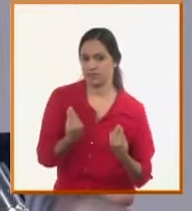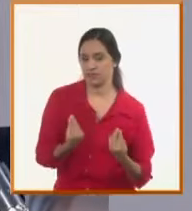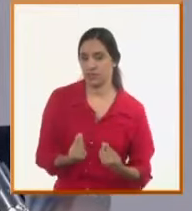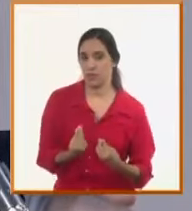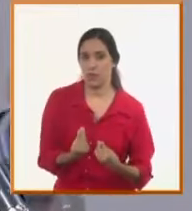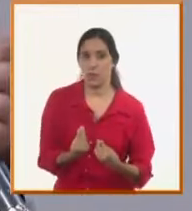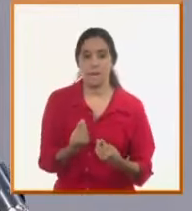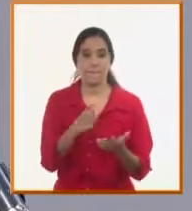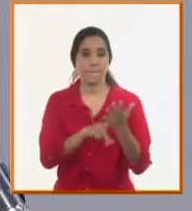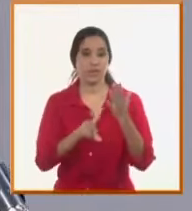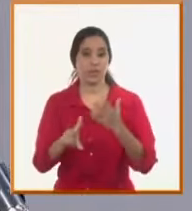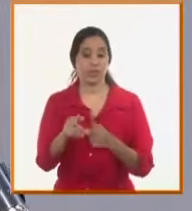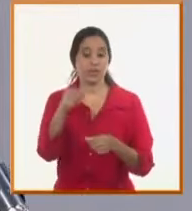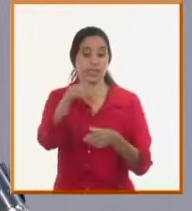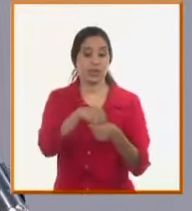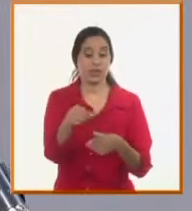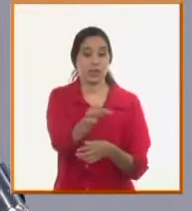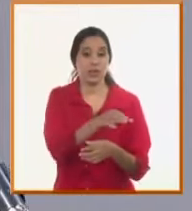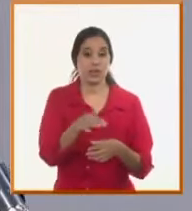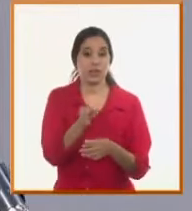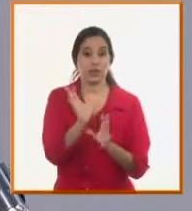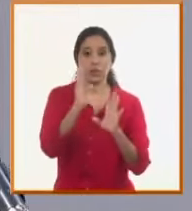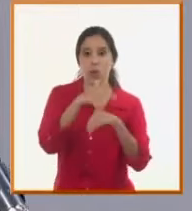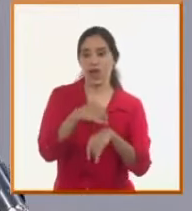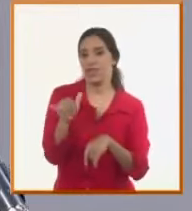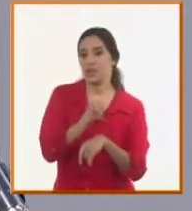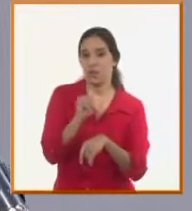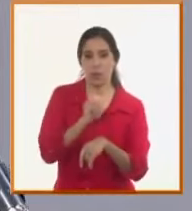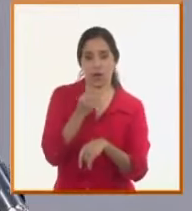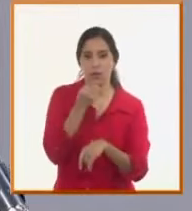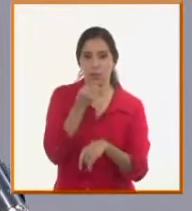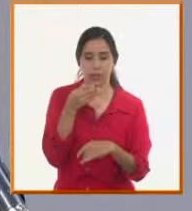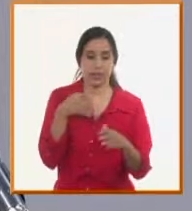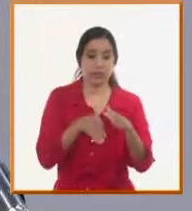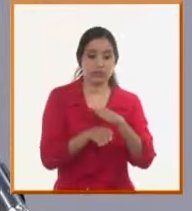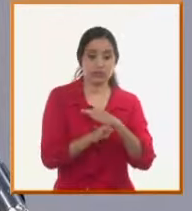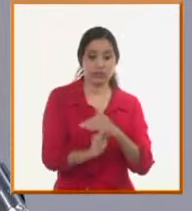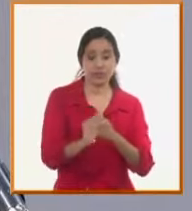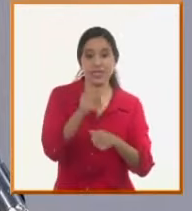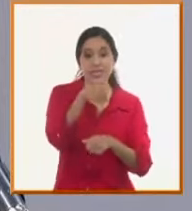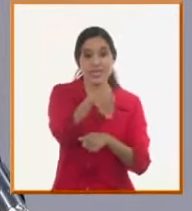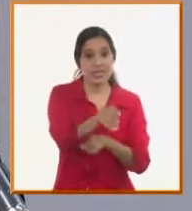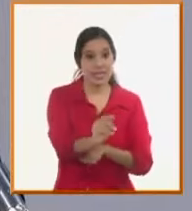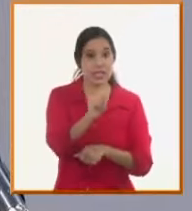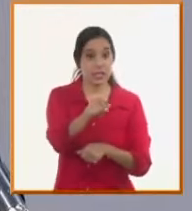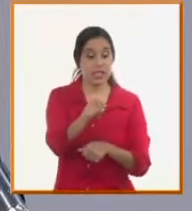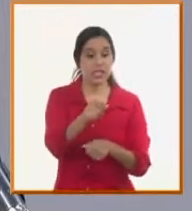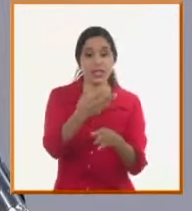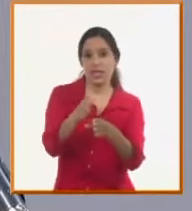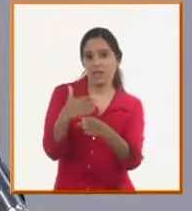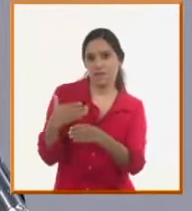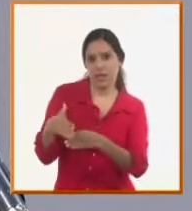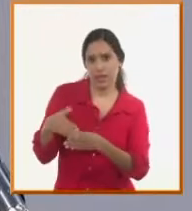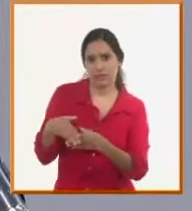tengamos presencia física puede dirigirse también a la dirección que ponemos ahí, que son las direcciones provinciales,